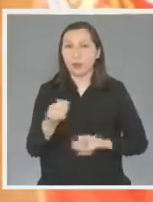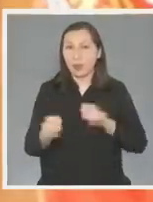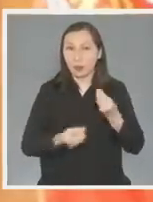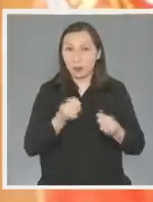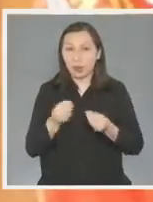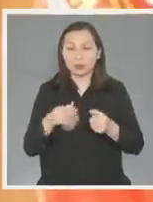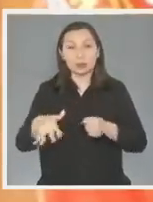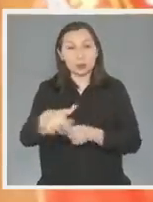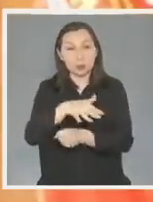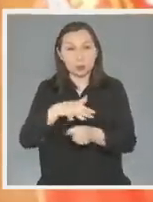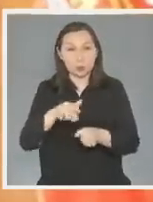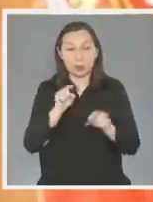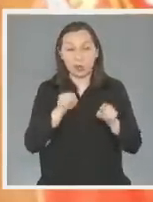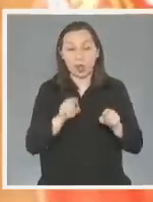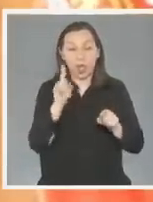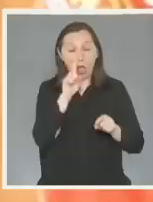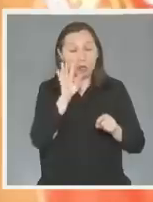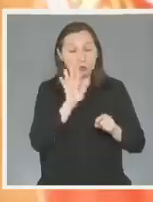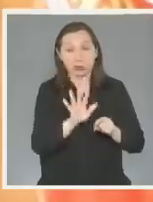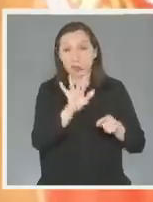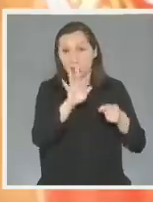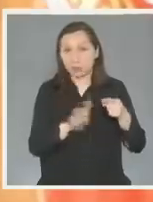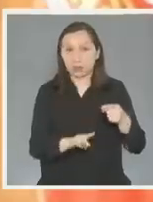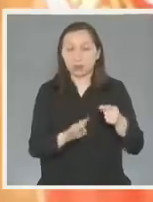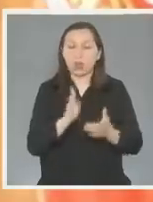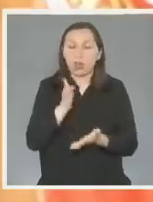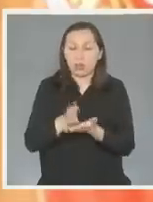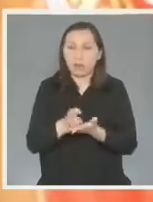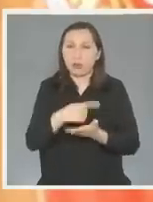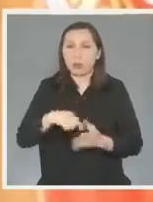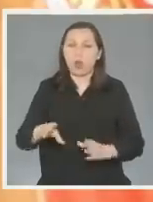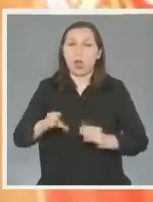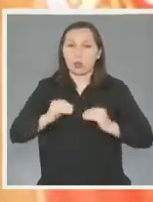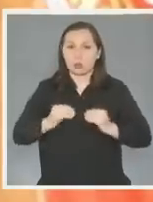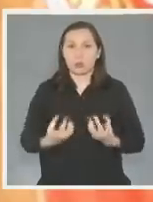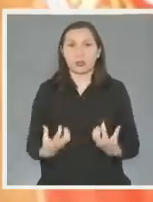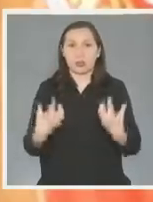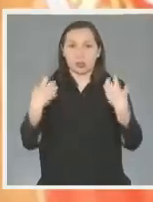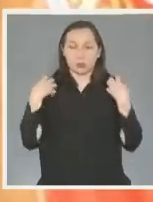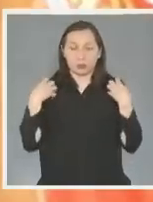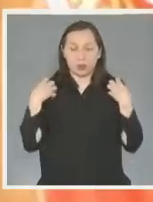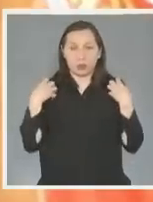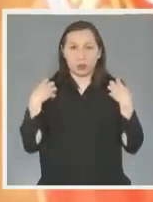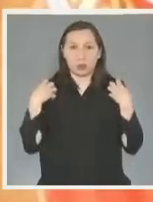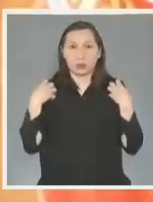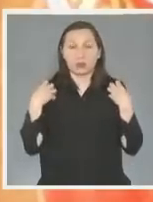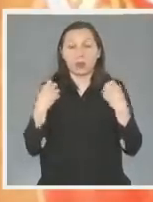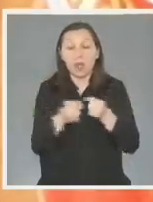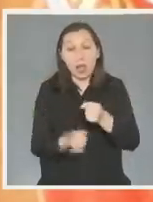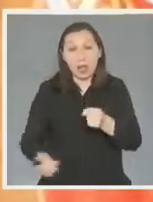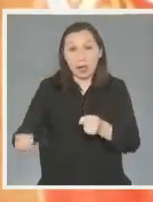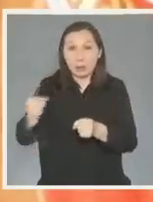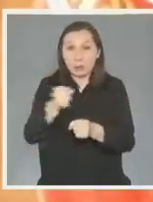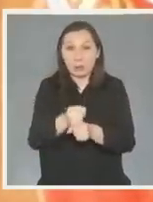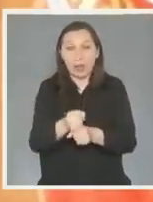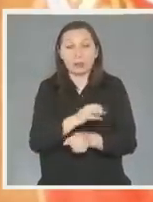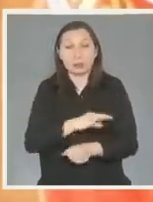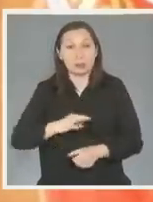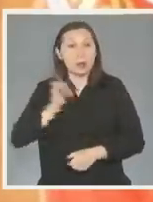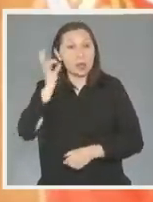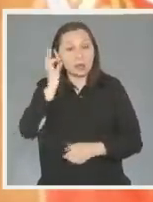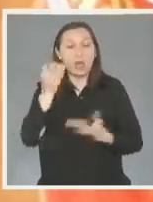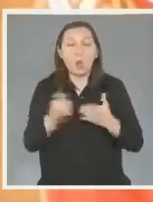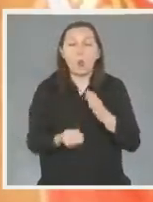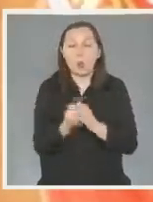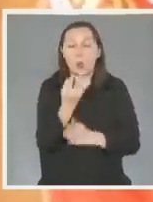suceden situaciones de estas características, debemos asumir las responsabilidades. En su reemplazo, he